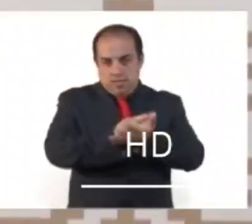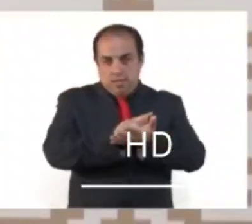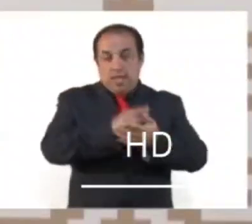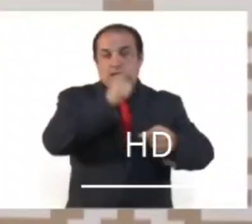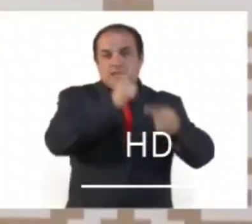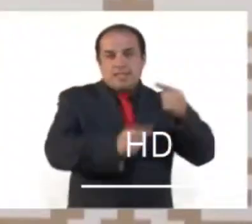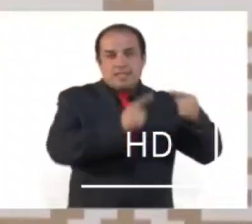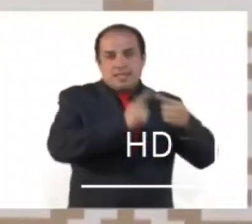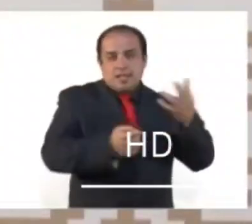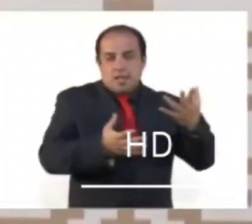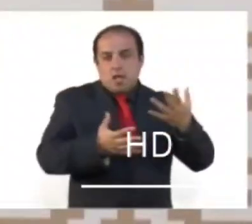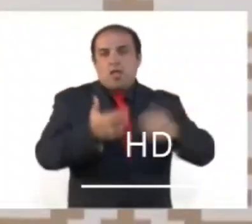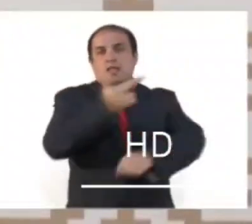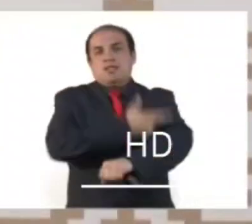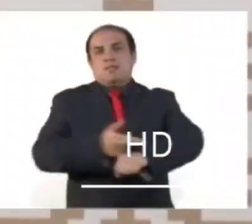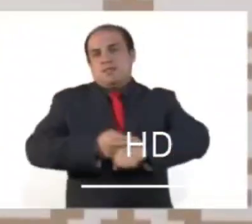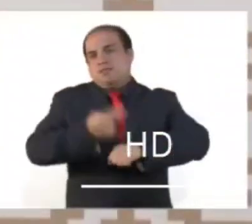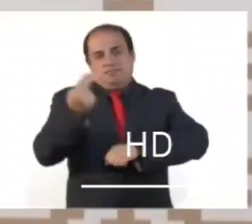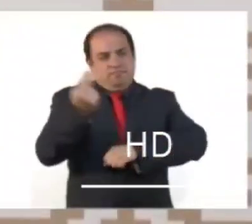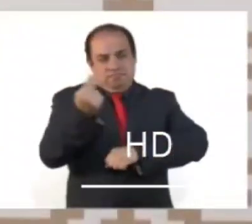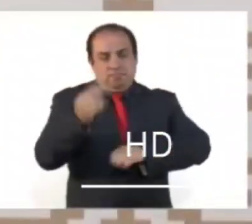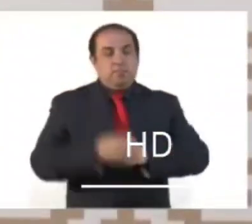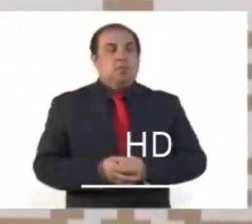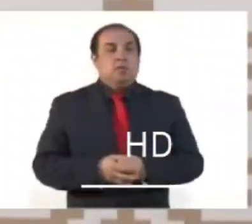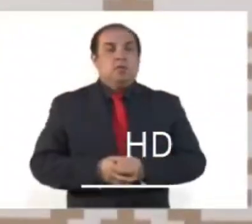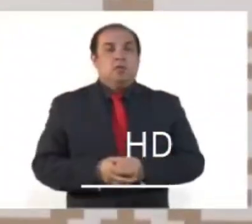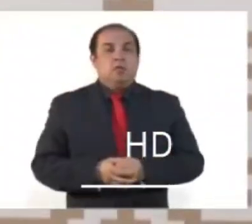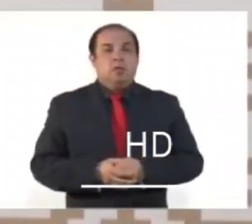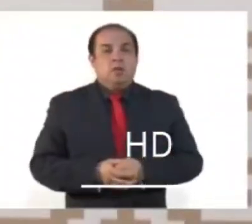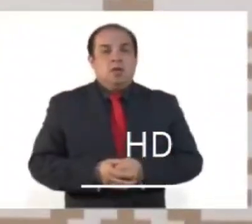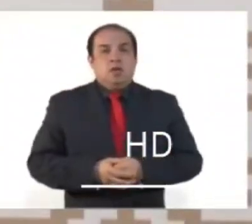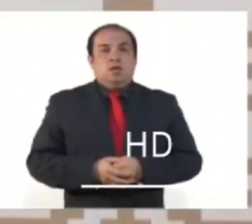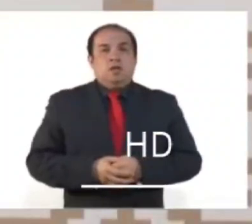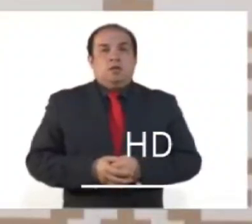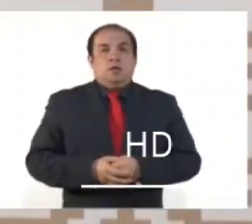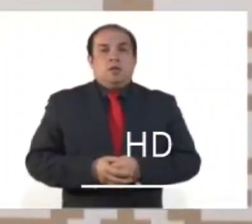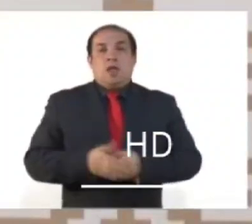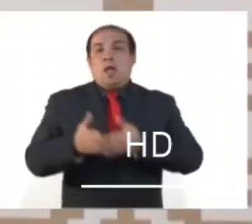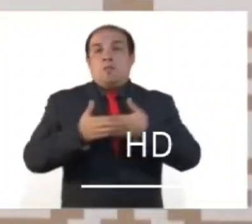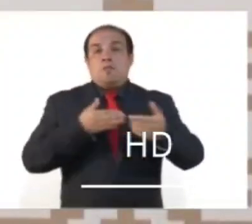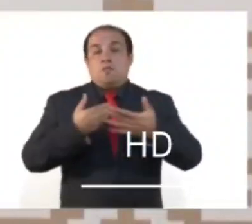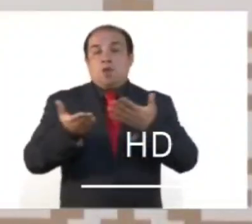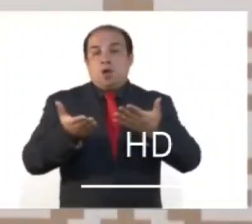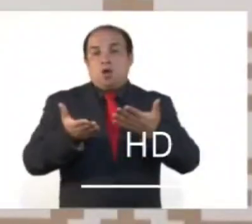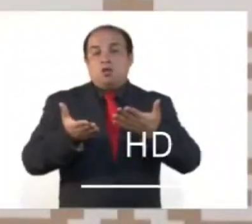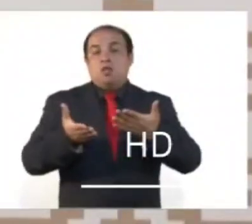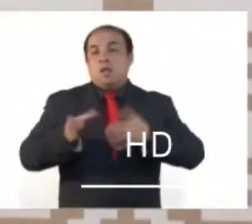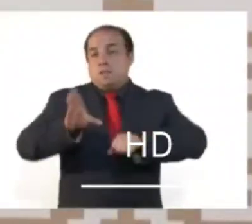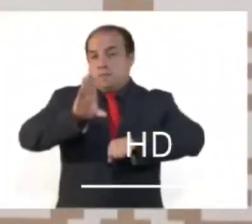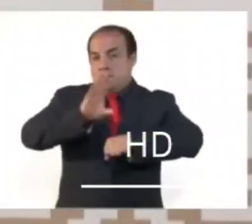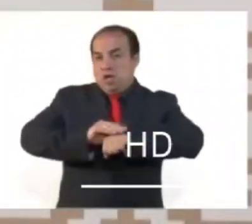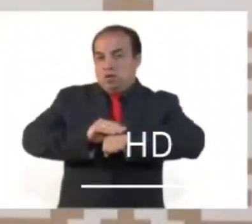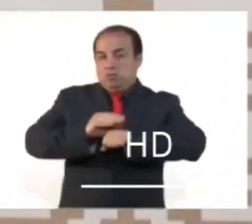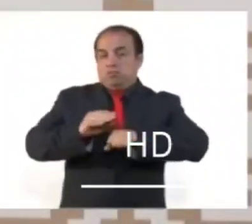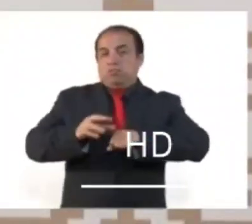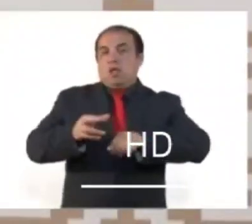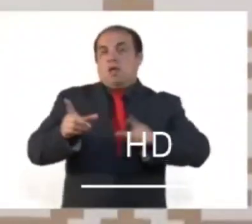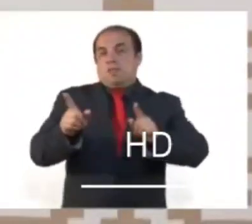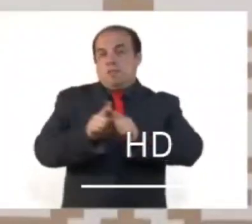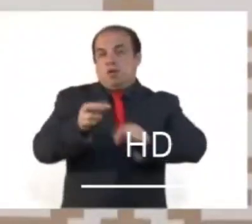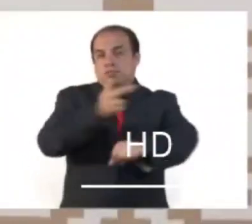requisitos innecesarios, se simplificó el refrendo y renovación de permisos, se